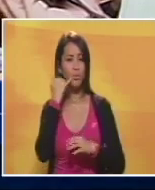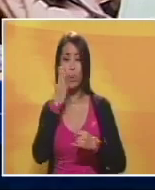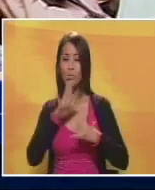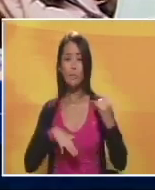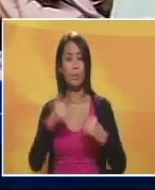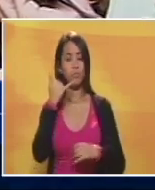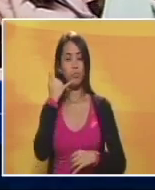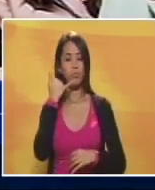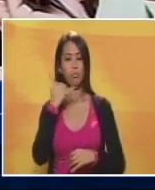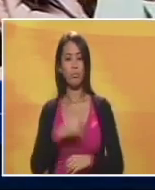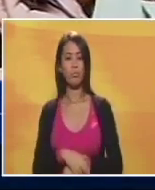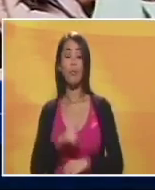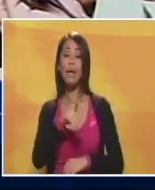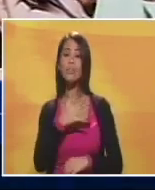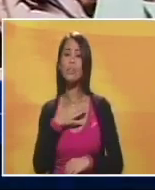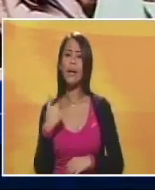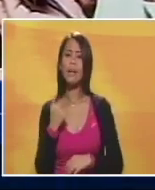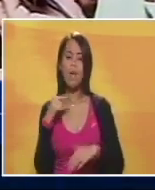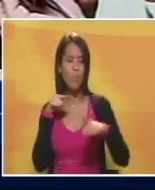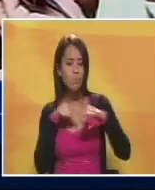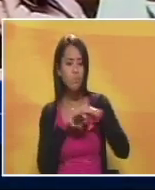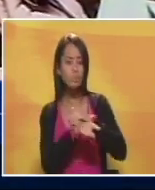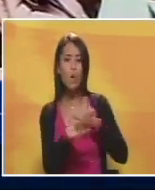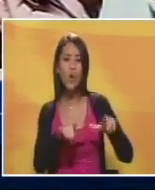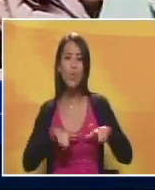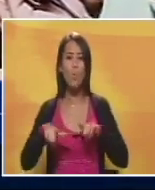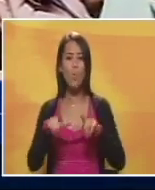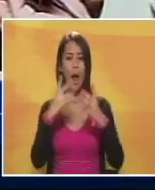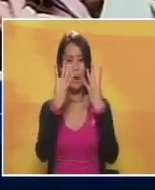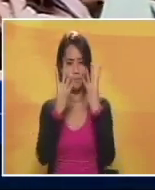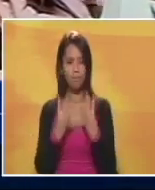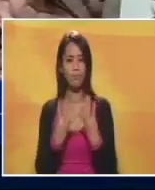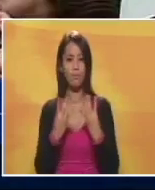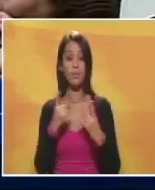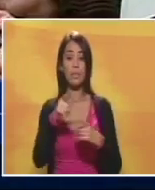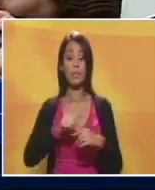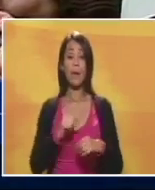hizo. Me dijo que ellos querían entrar a los calabozos, que estaba el